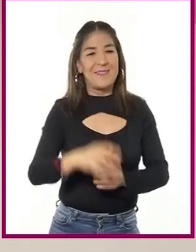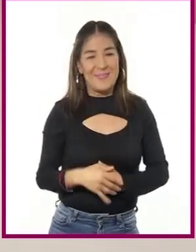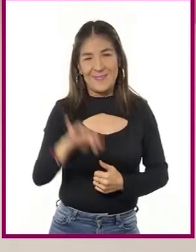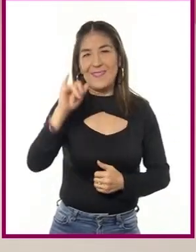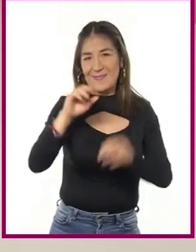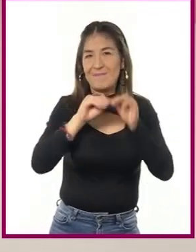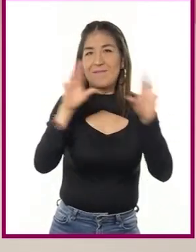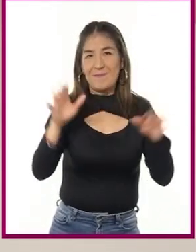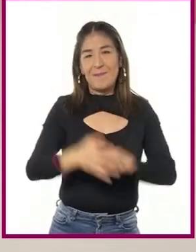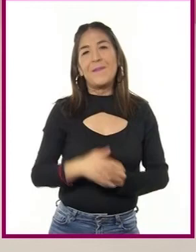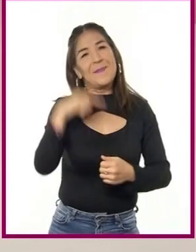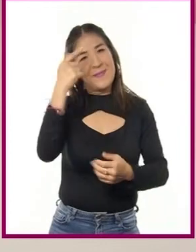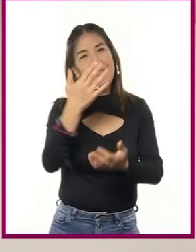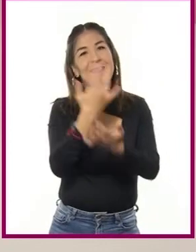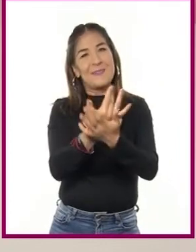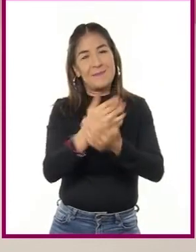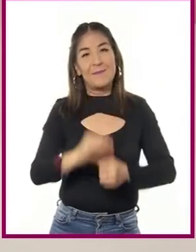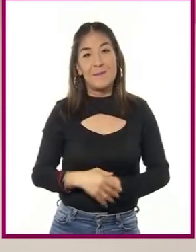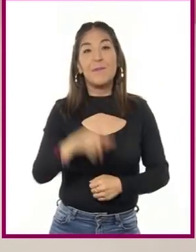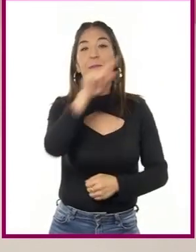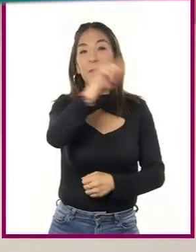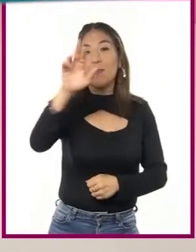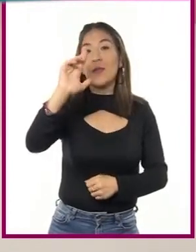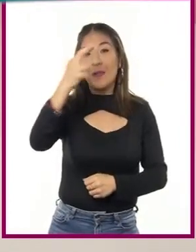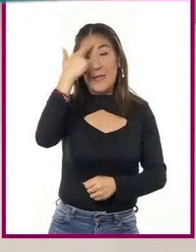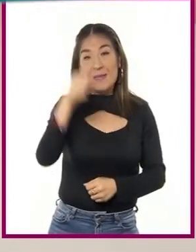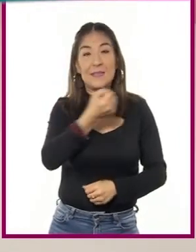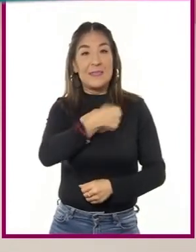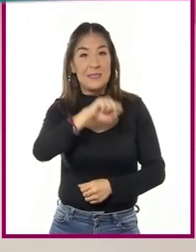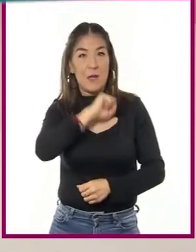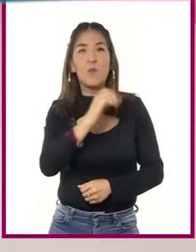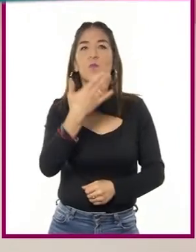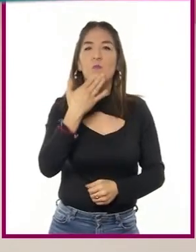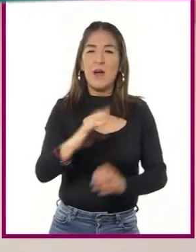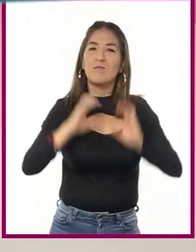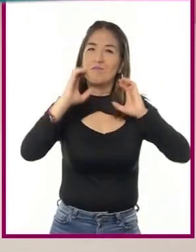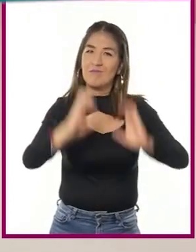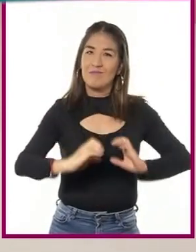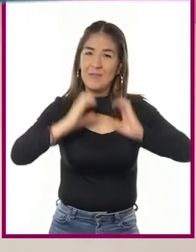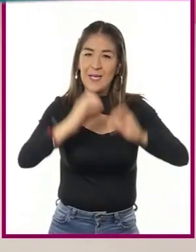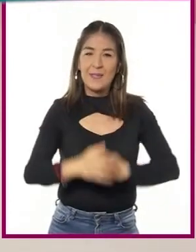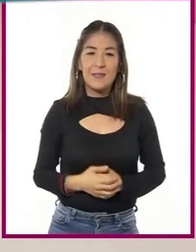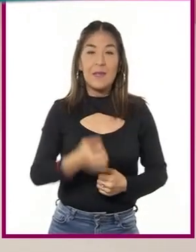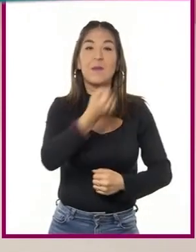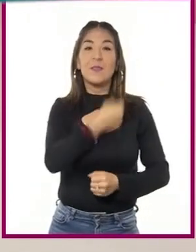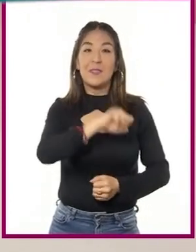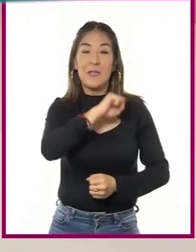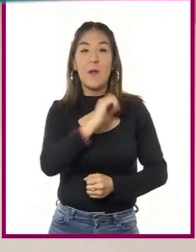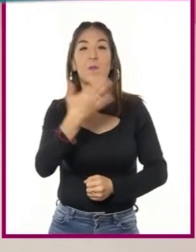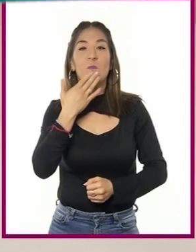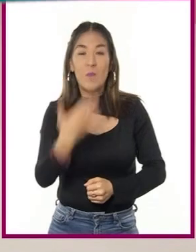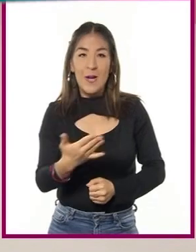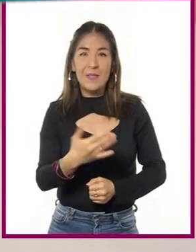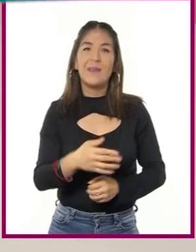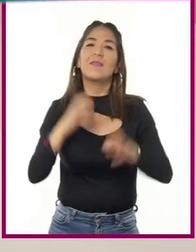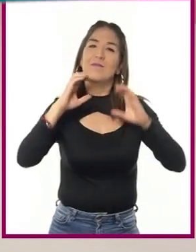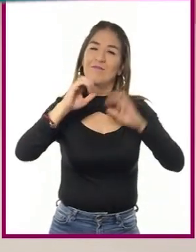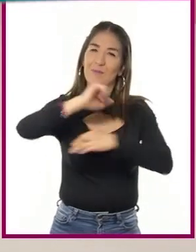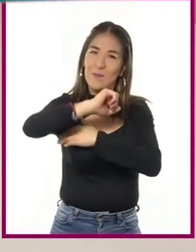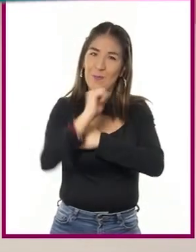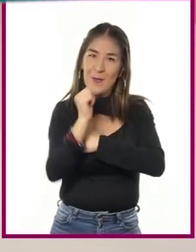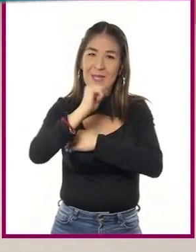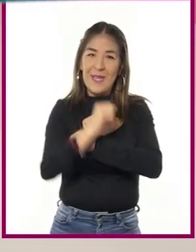Claro, les esperamos. Recuerden, la buena salud se construye. La buena salud se conserva. Con